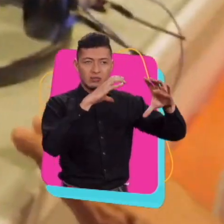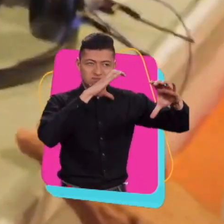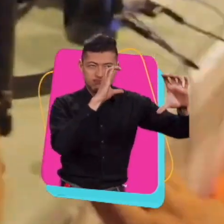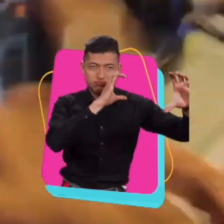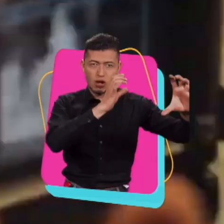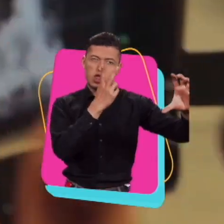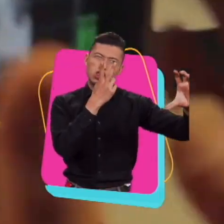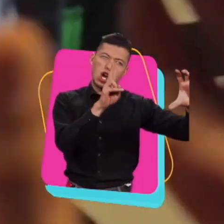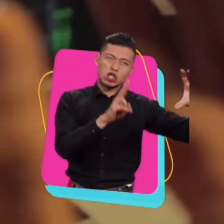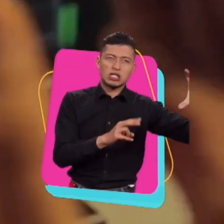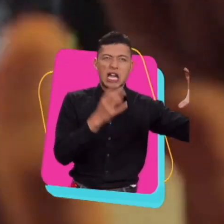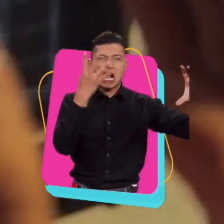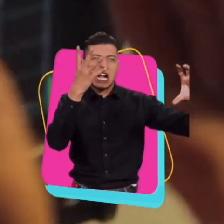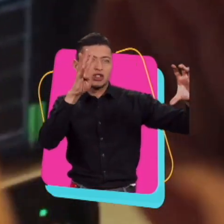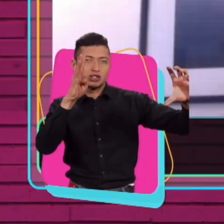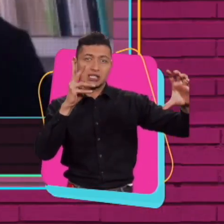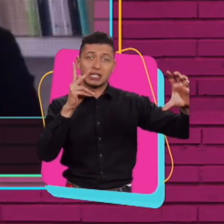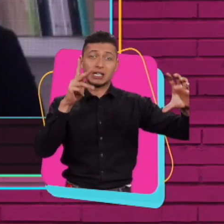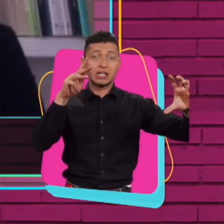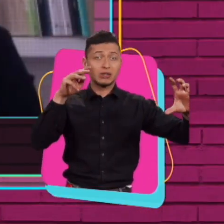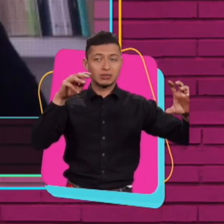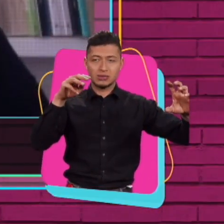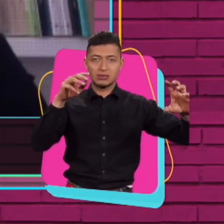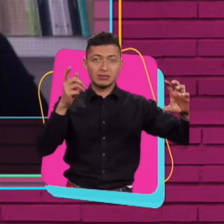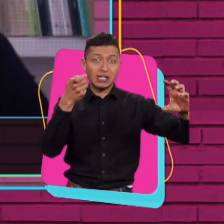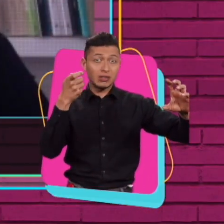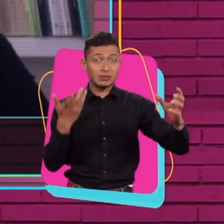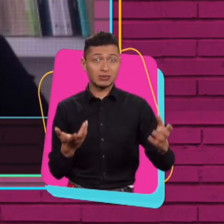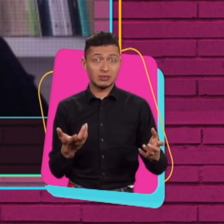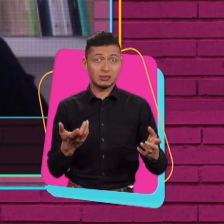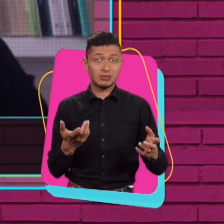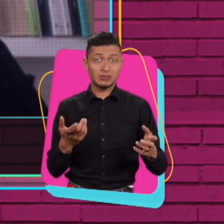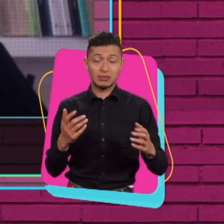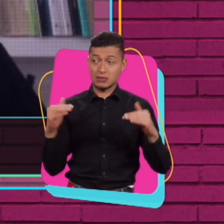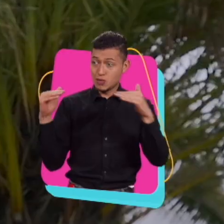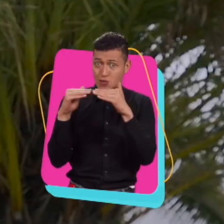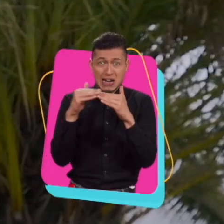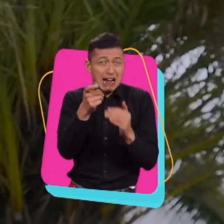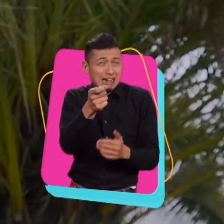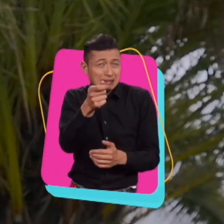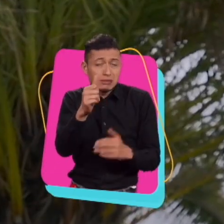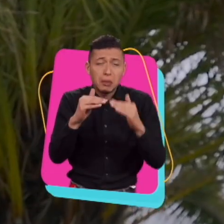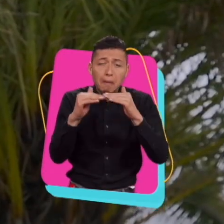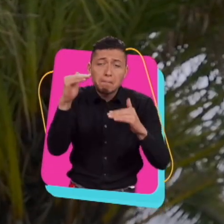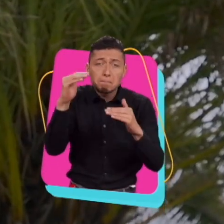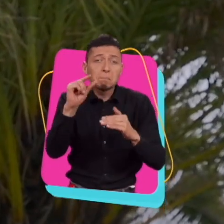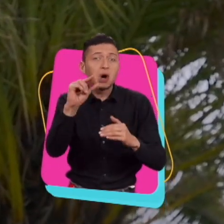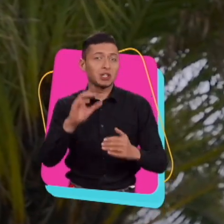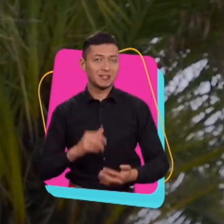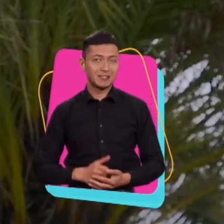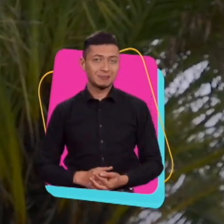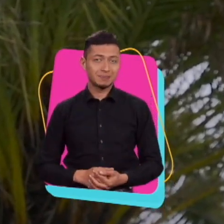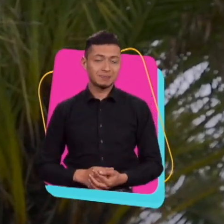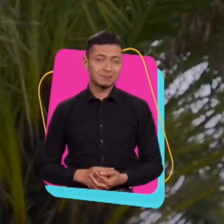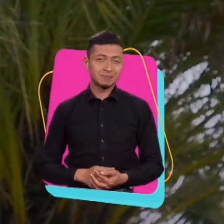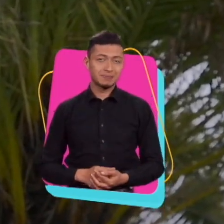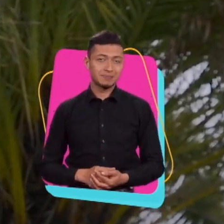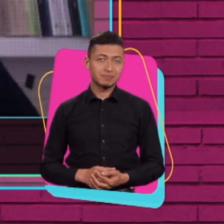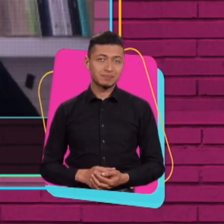alrededor de los 12, 14 kilos, entonces la diferencia no es mucha. Ahora, si no hablamos de